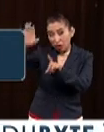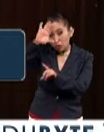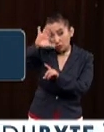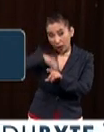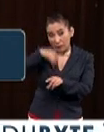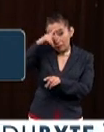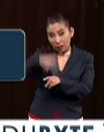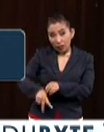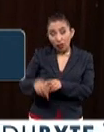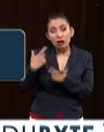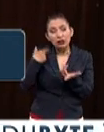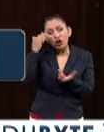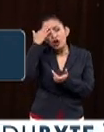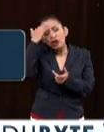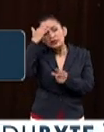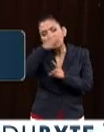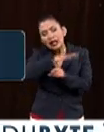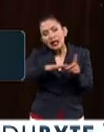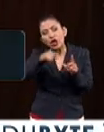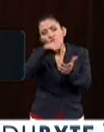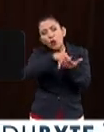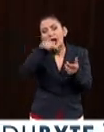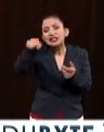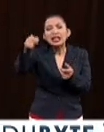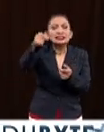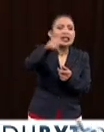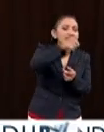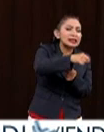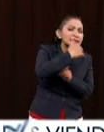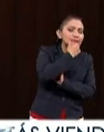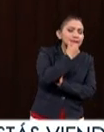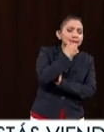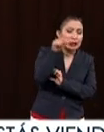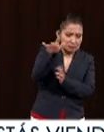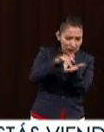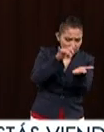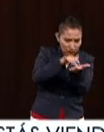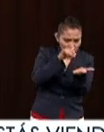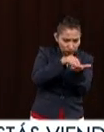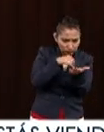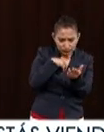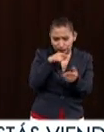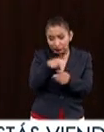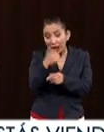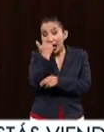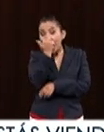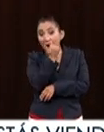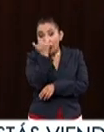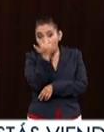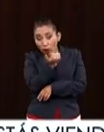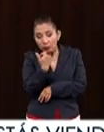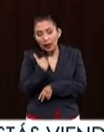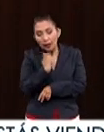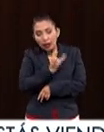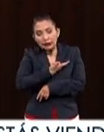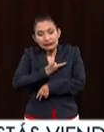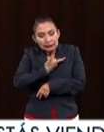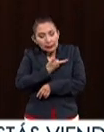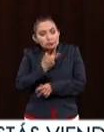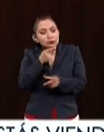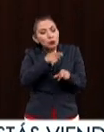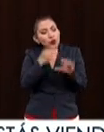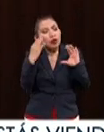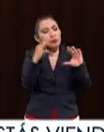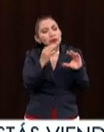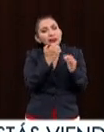Entonces, conocer los contextos de cada localidad para que con ello, a partir de eso, el alumno se apasione dando